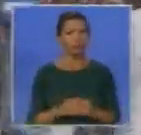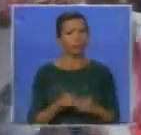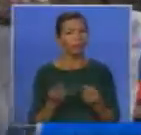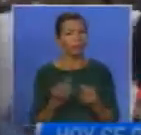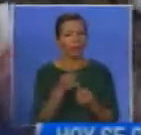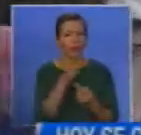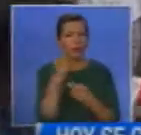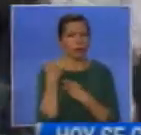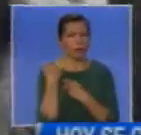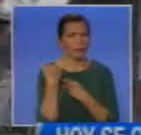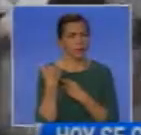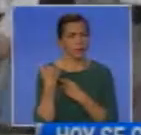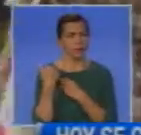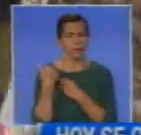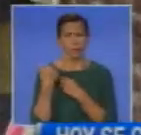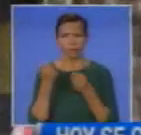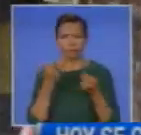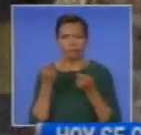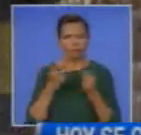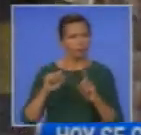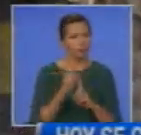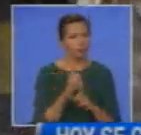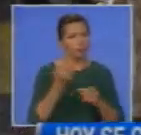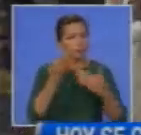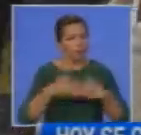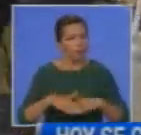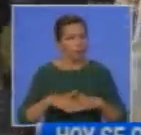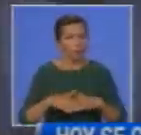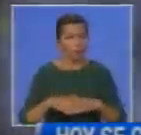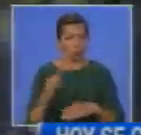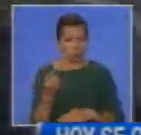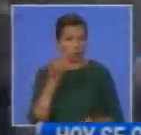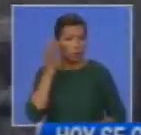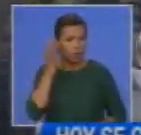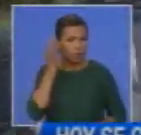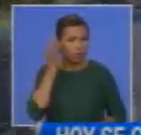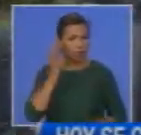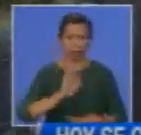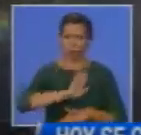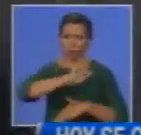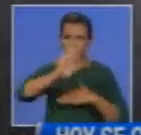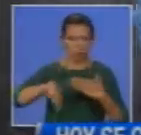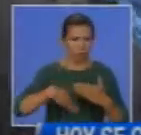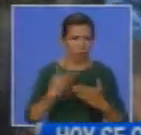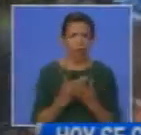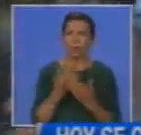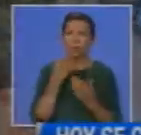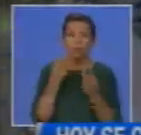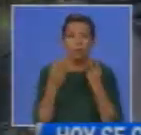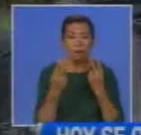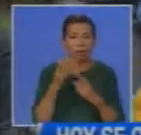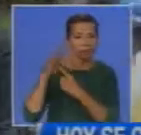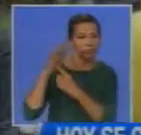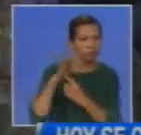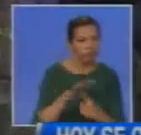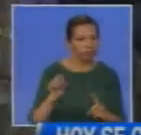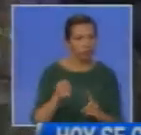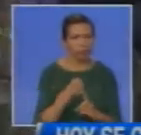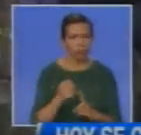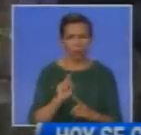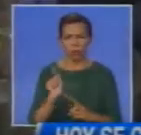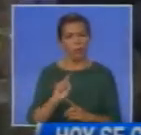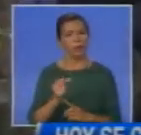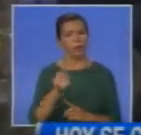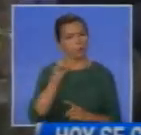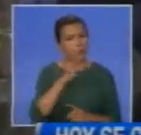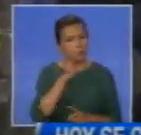las mujeres, sino a toda la sociedad en su conjunto. ¿Cómo? Dejando de ver cualquier forma de violencia o discrimen como algo normal o